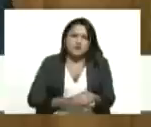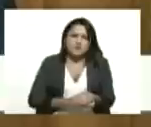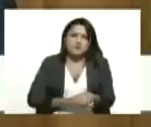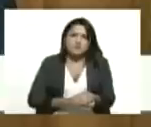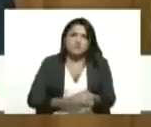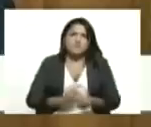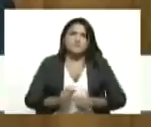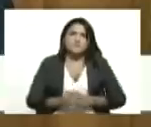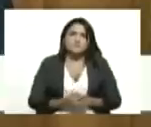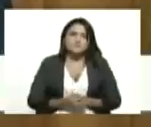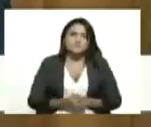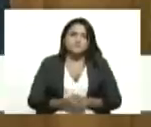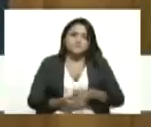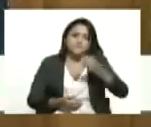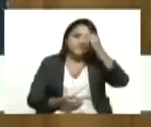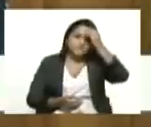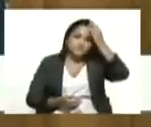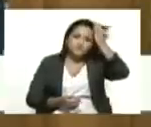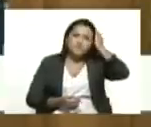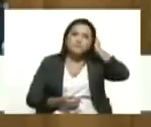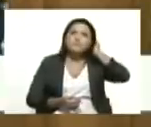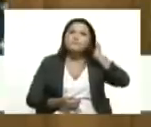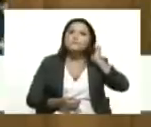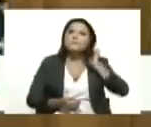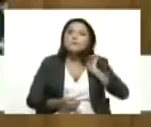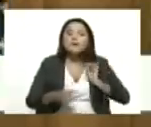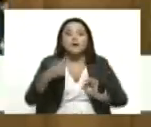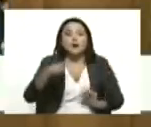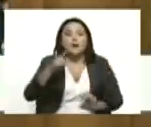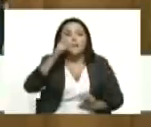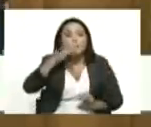cosa que tiene nuestro pueblo.